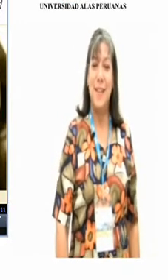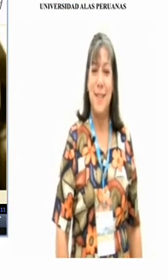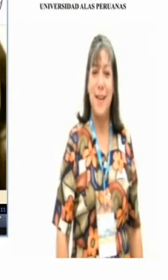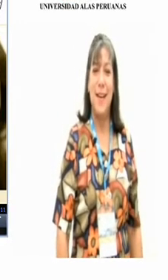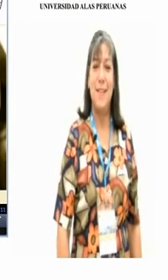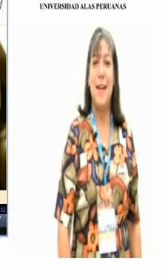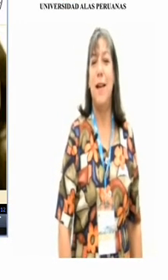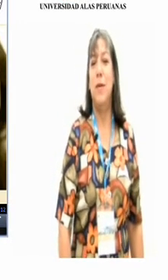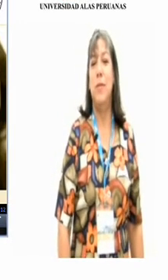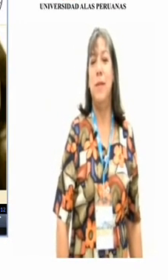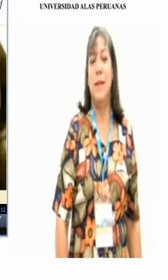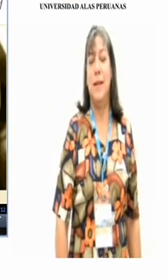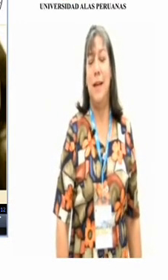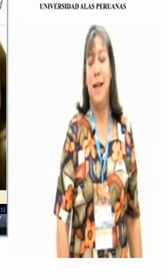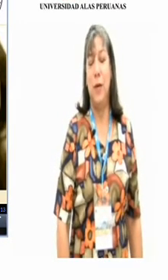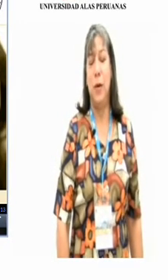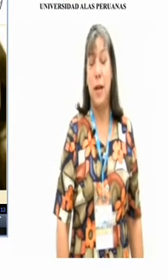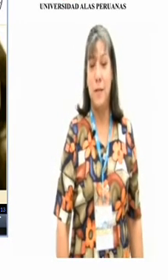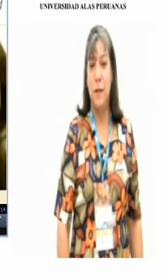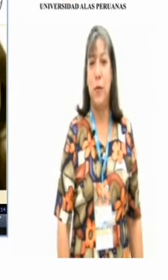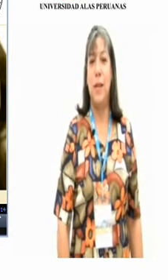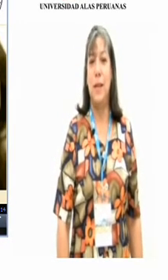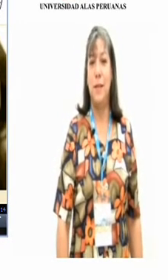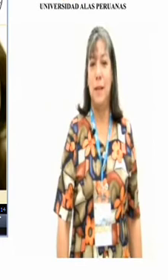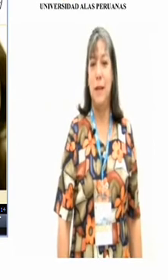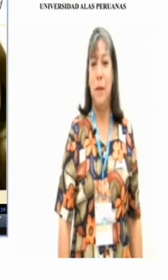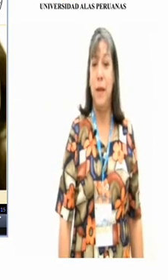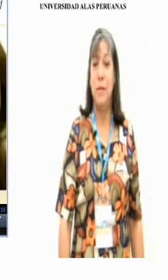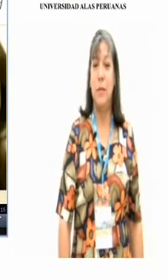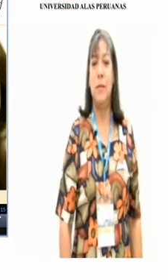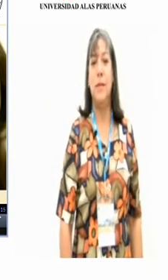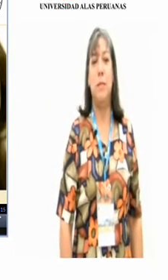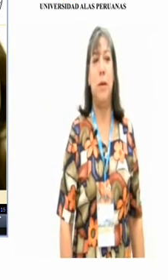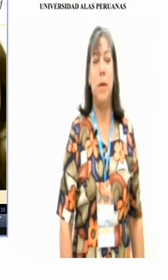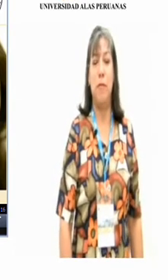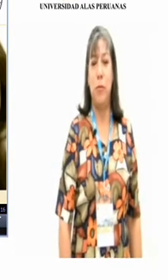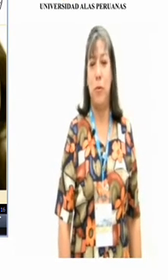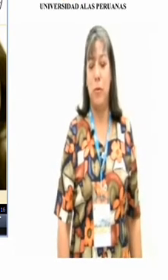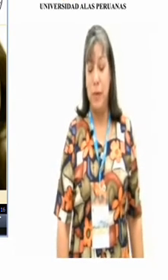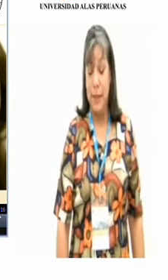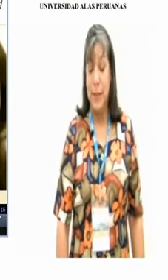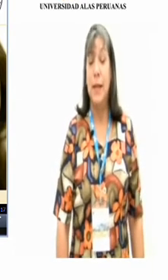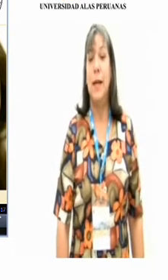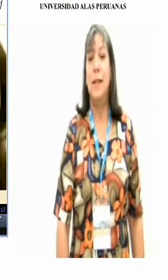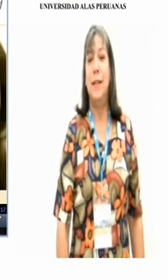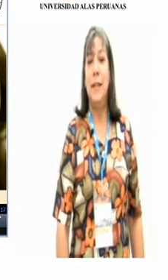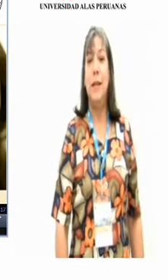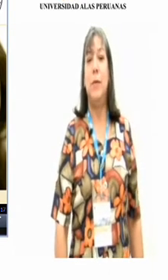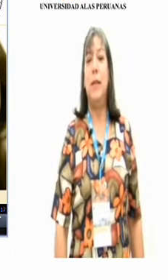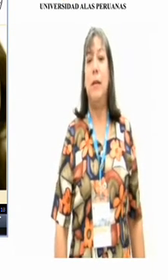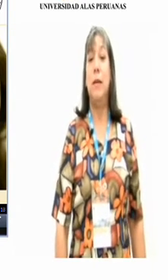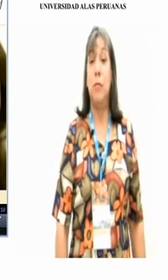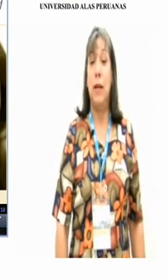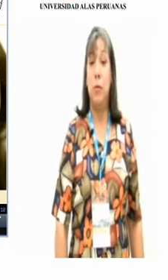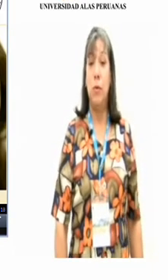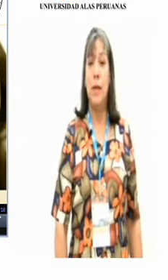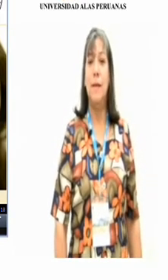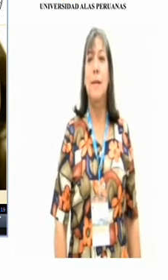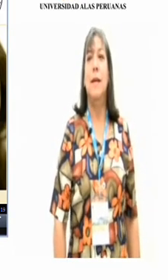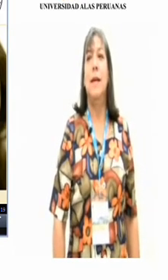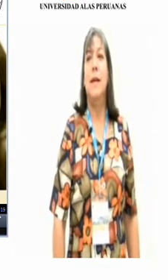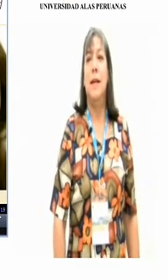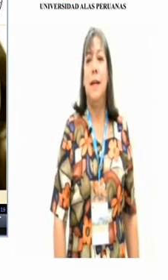Bueno, muchas gracias a los organizadores de este evento, el primer foro andino de